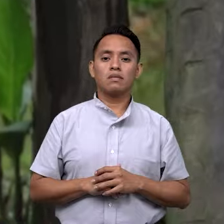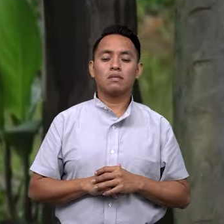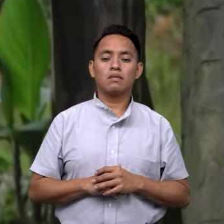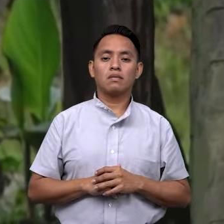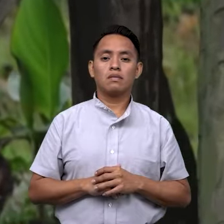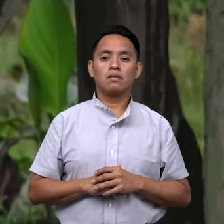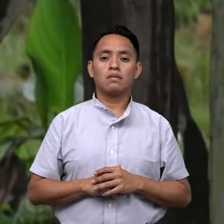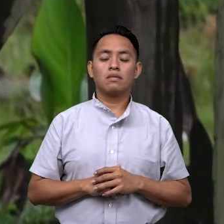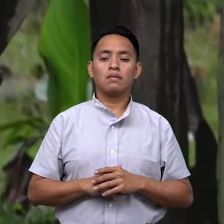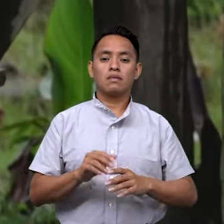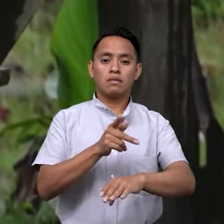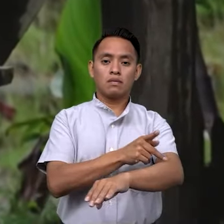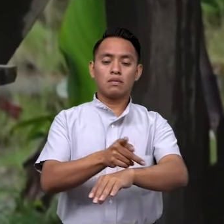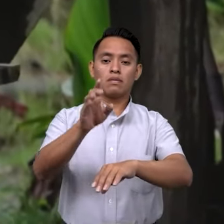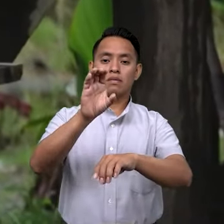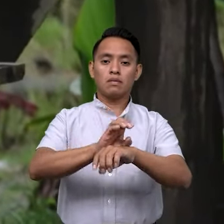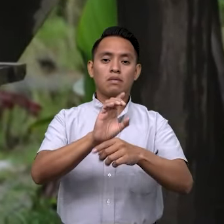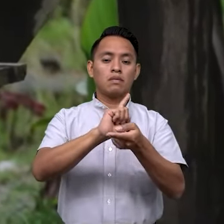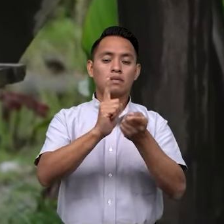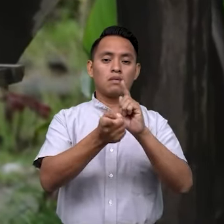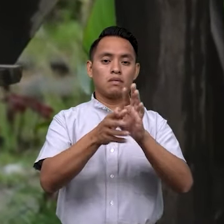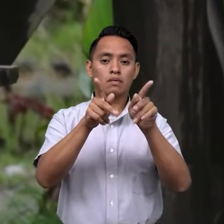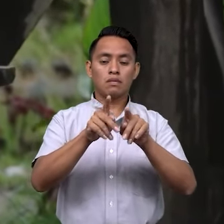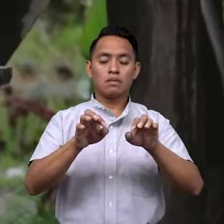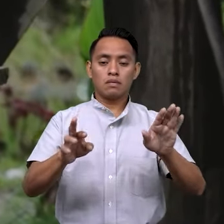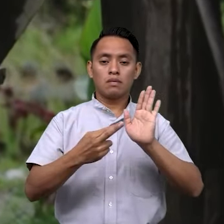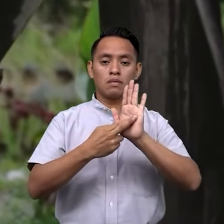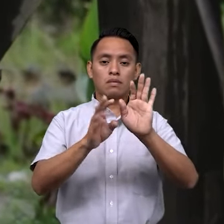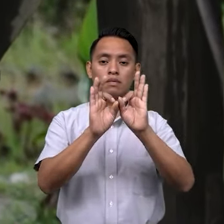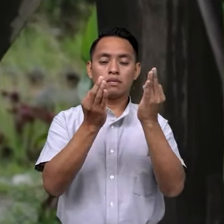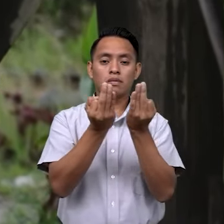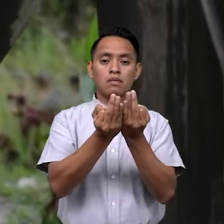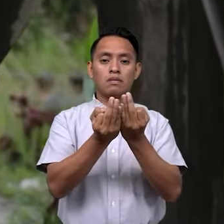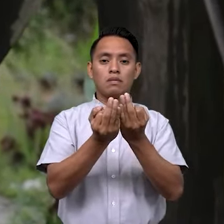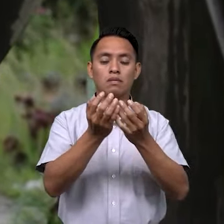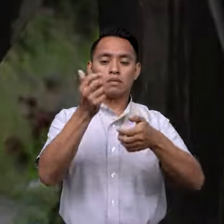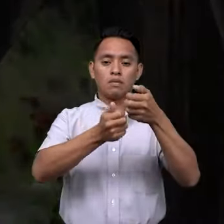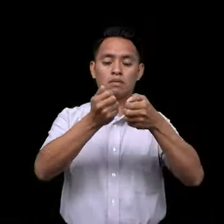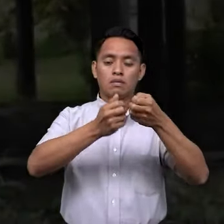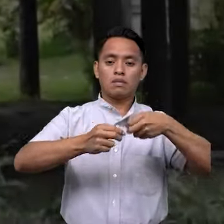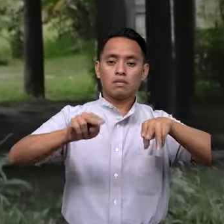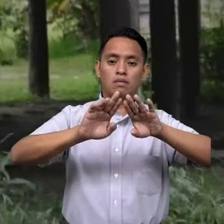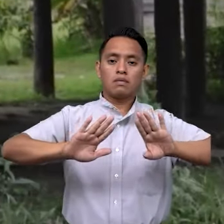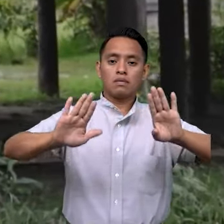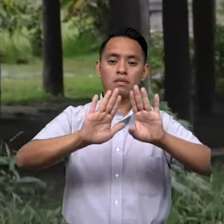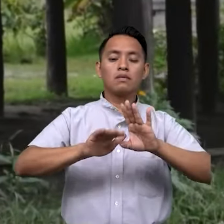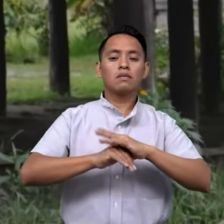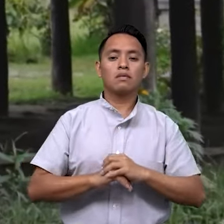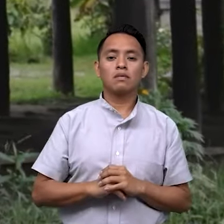En Puerto Cabezas también actualizamos nuestro plan de respuesta familiar multiamenaza.